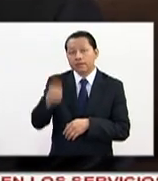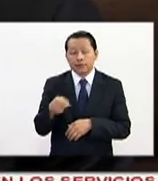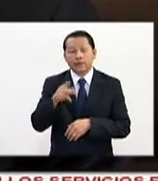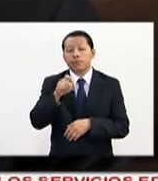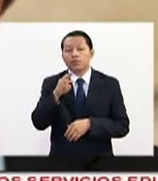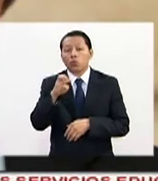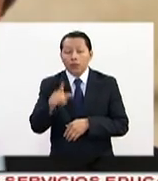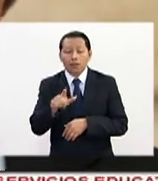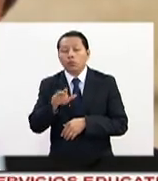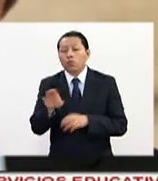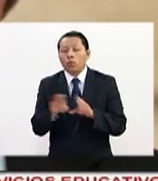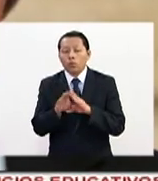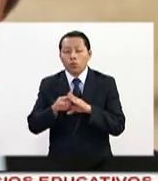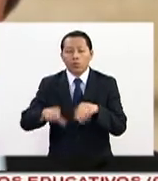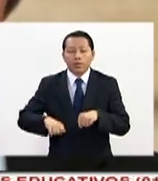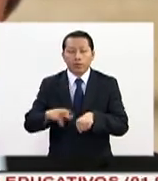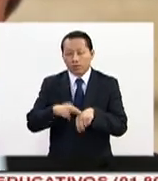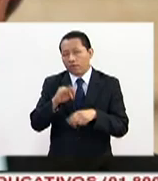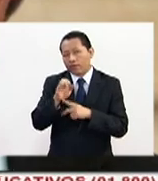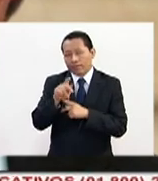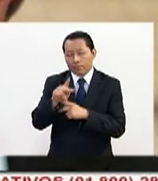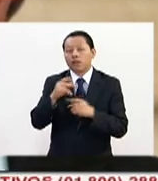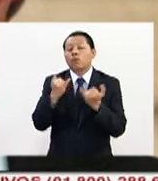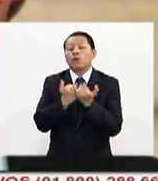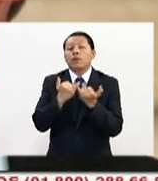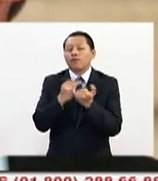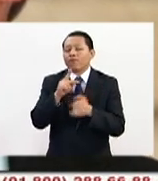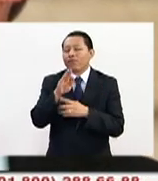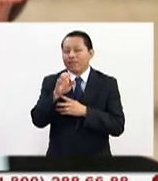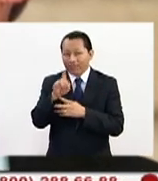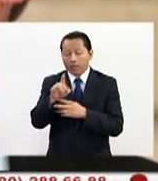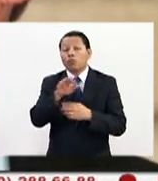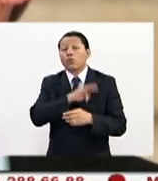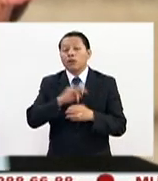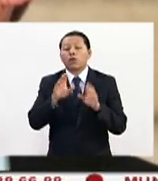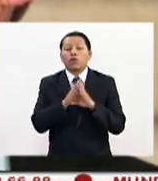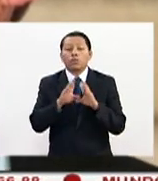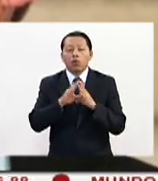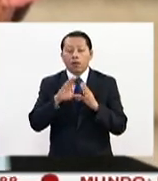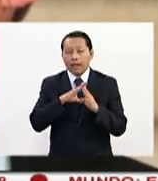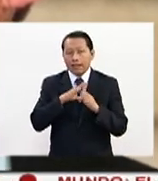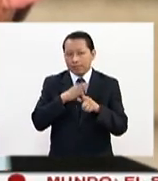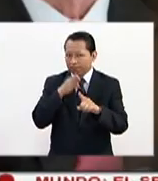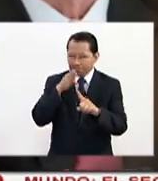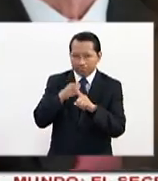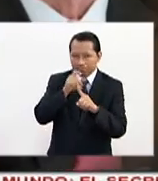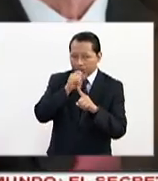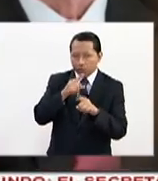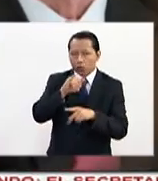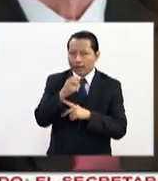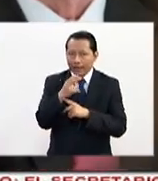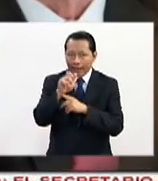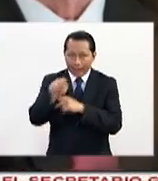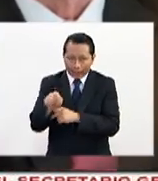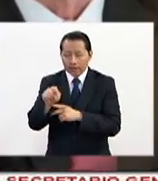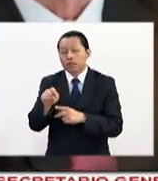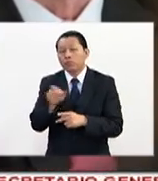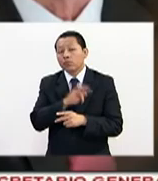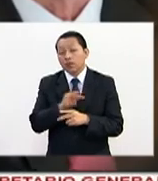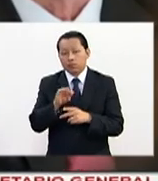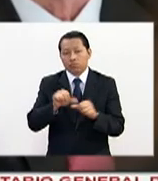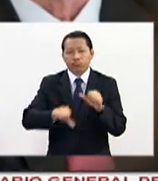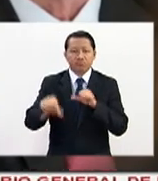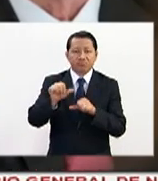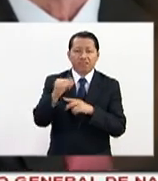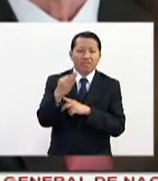se desempeñaba como gobernador de la Fed y, de acuerdo con especialistas, mantiene una línea similar a la de Janet Yellen, quien dejará el